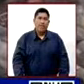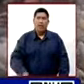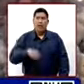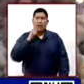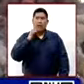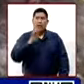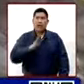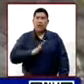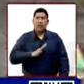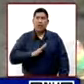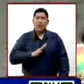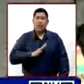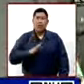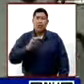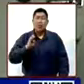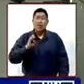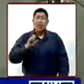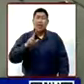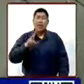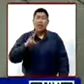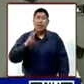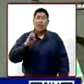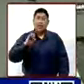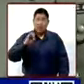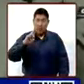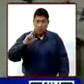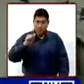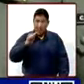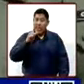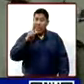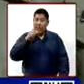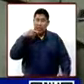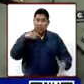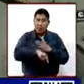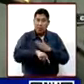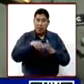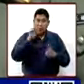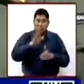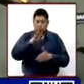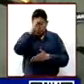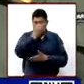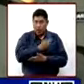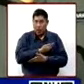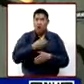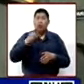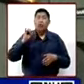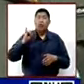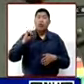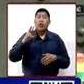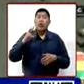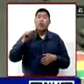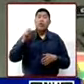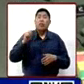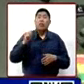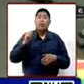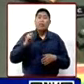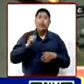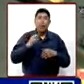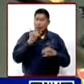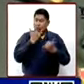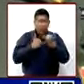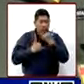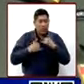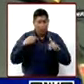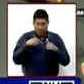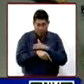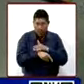La señora Elvira Arequipa Cachaya, quien habría asesinado a su hijo Iván Denis Mamani. Los pormenores de